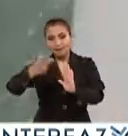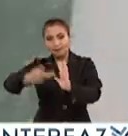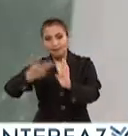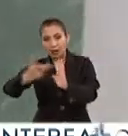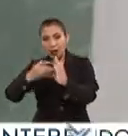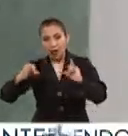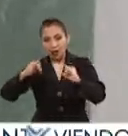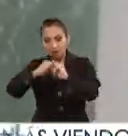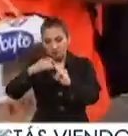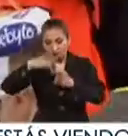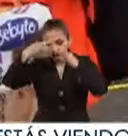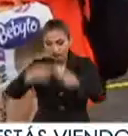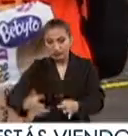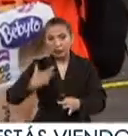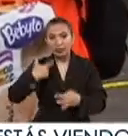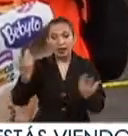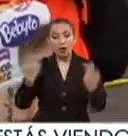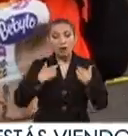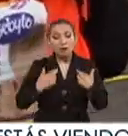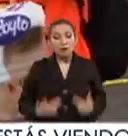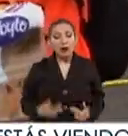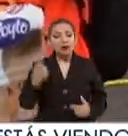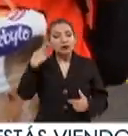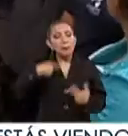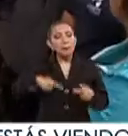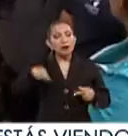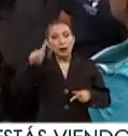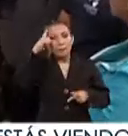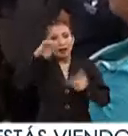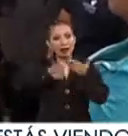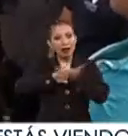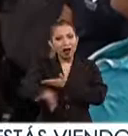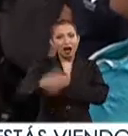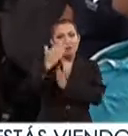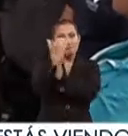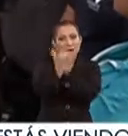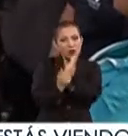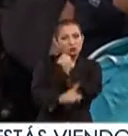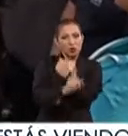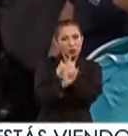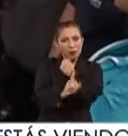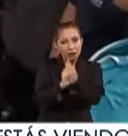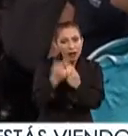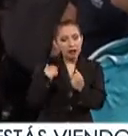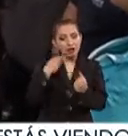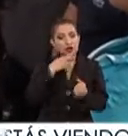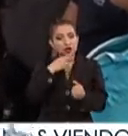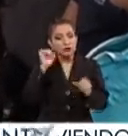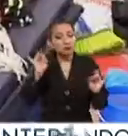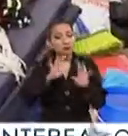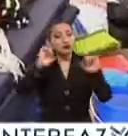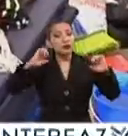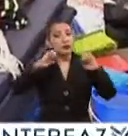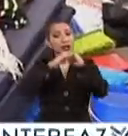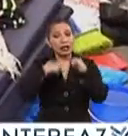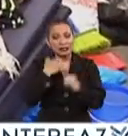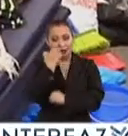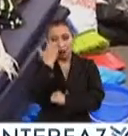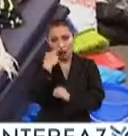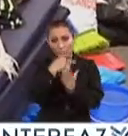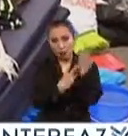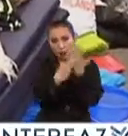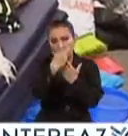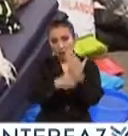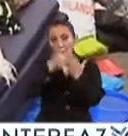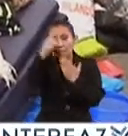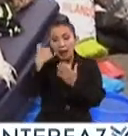e institucionalizada de capital humano relacionados a la prevención, mitigación de desastres y manejo de emergencias. La escuela ofrece el programa